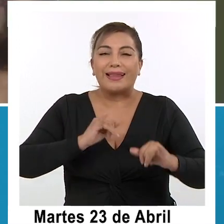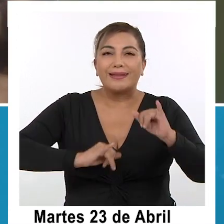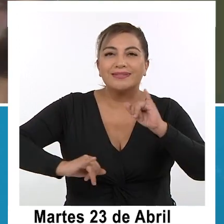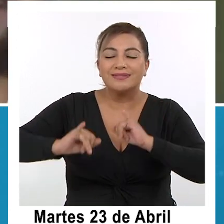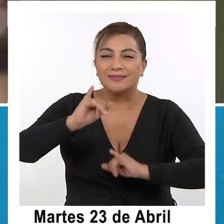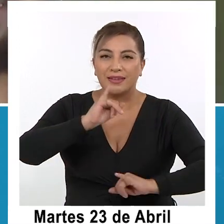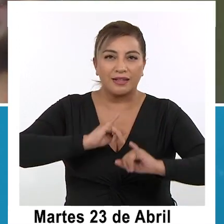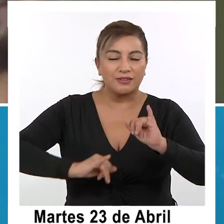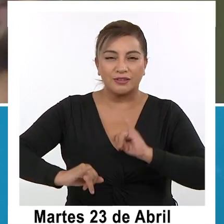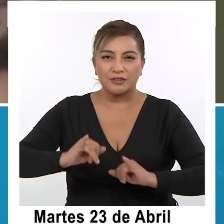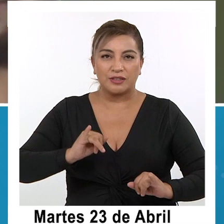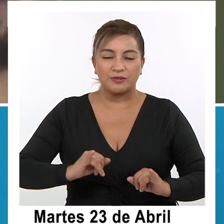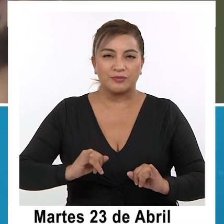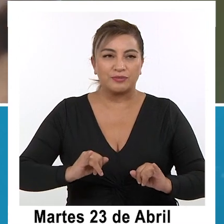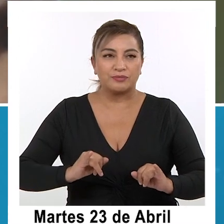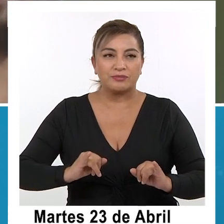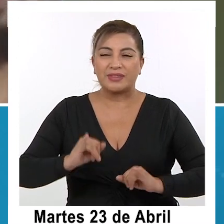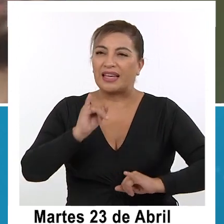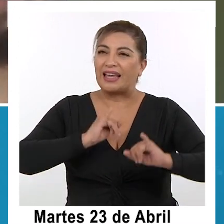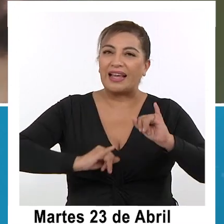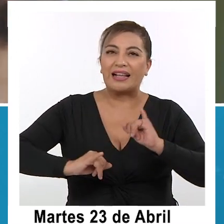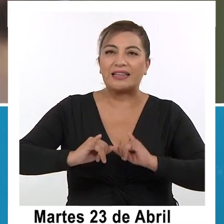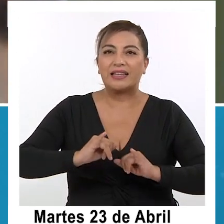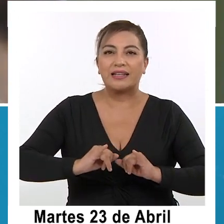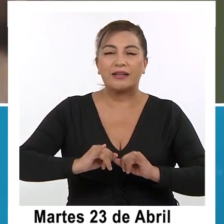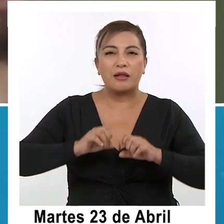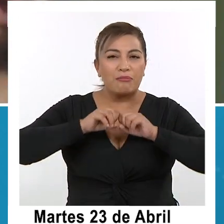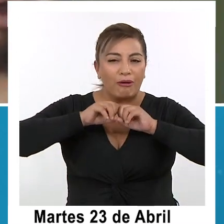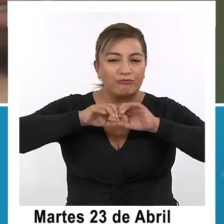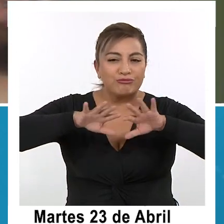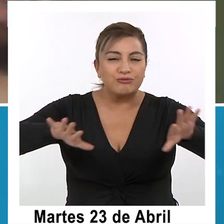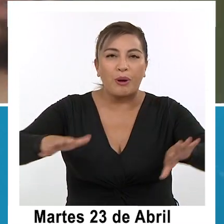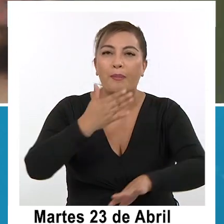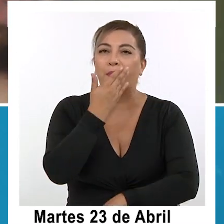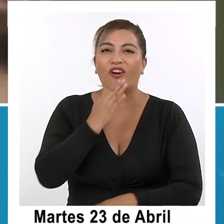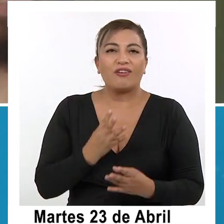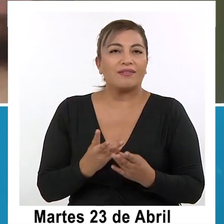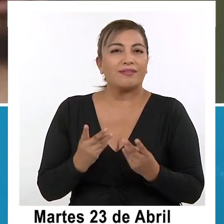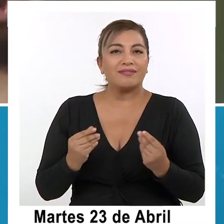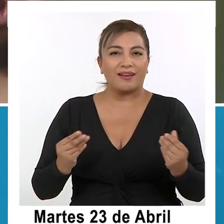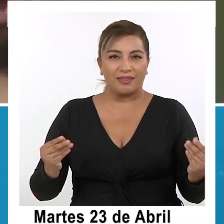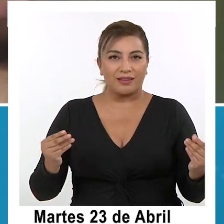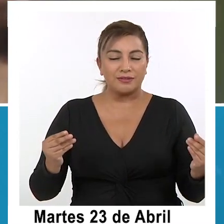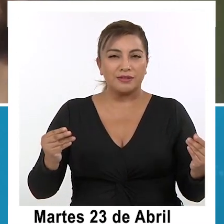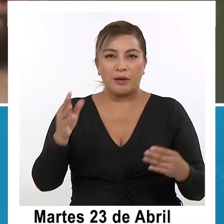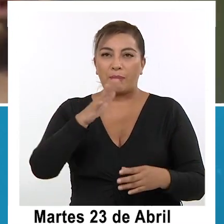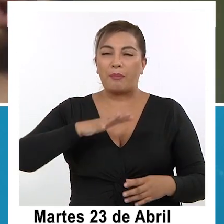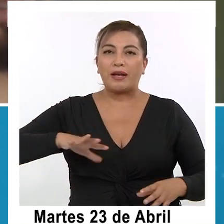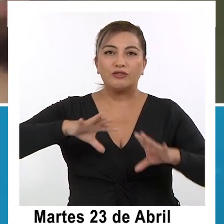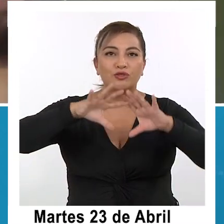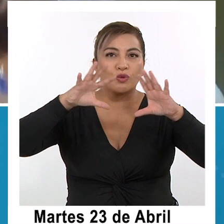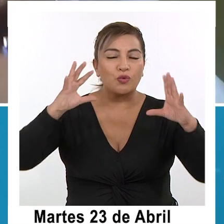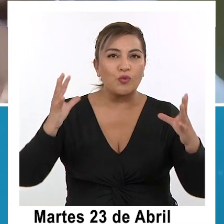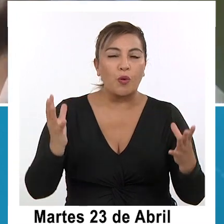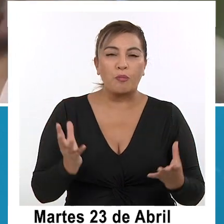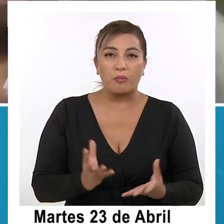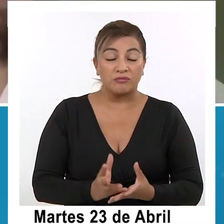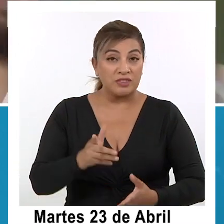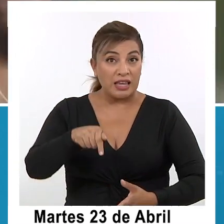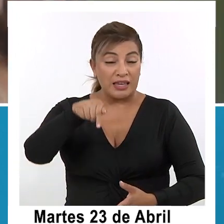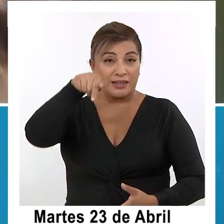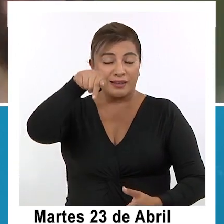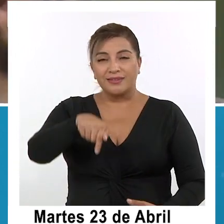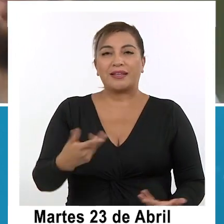intentando que el internet sea más masivo y con mejor calidad para todo el mundo y en